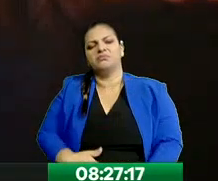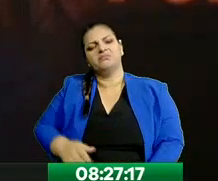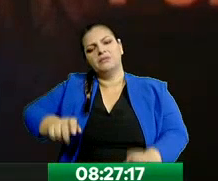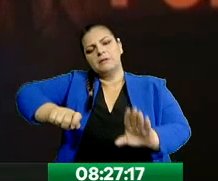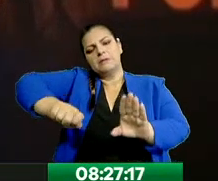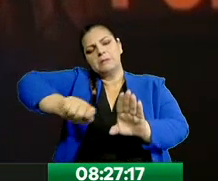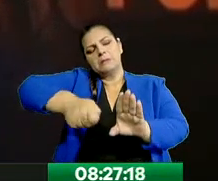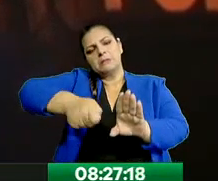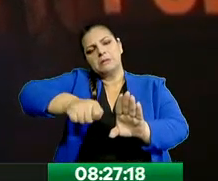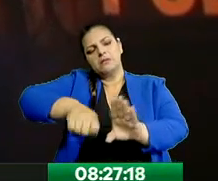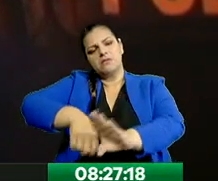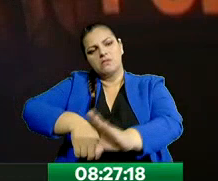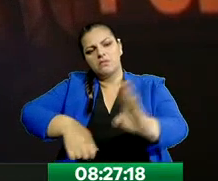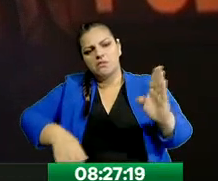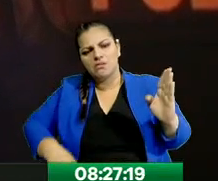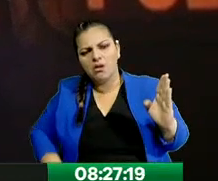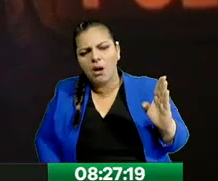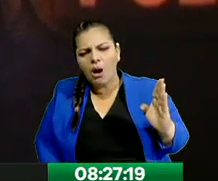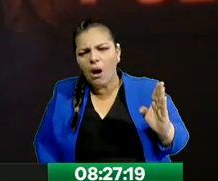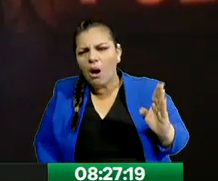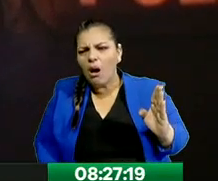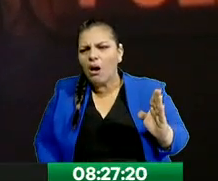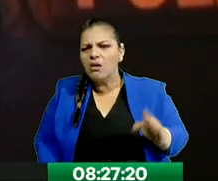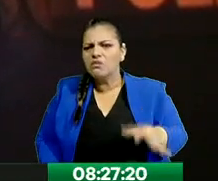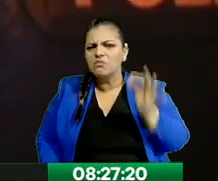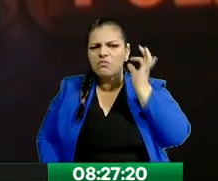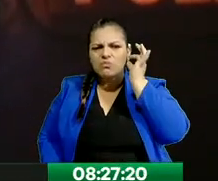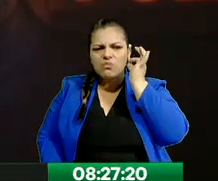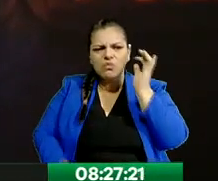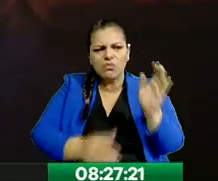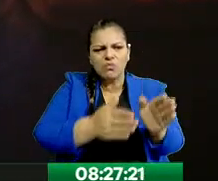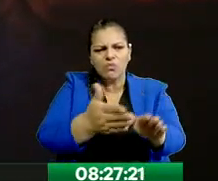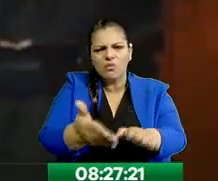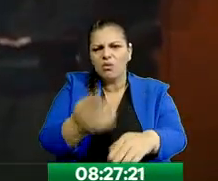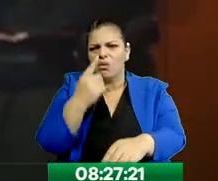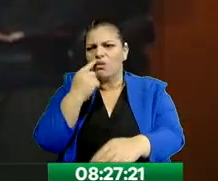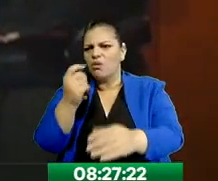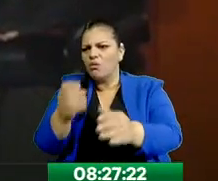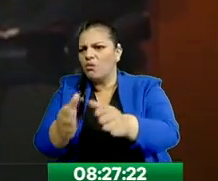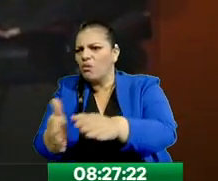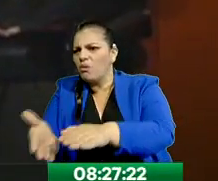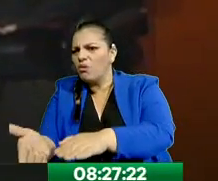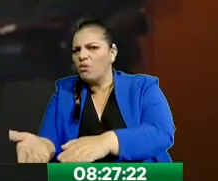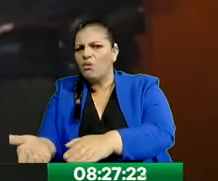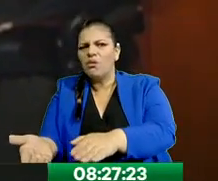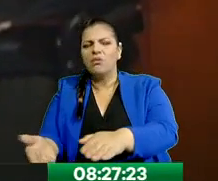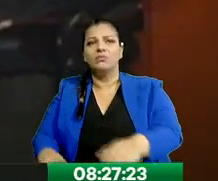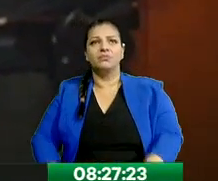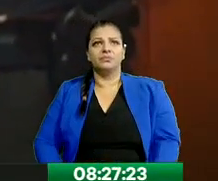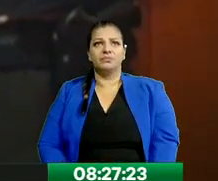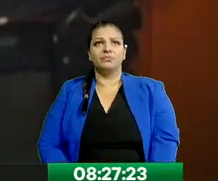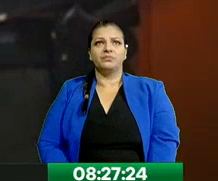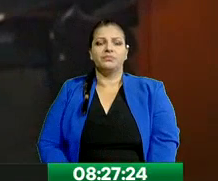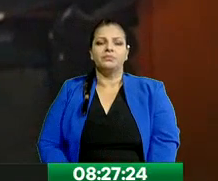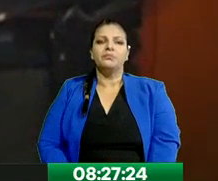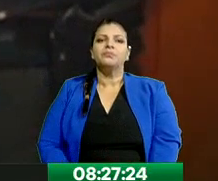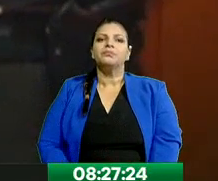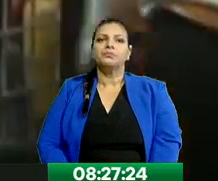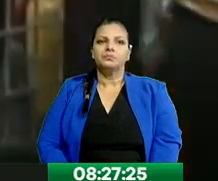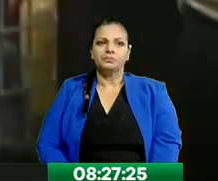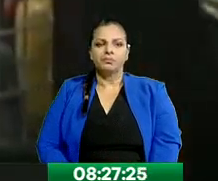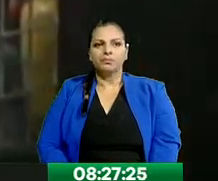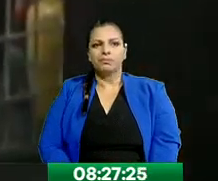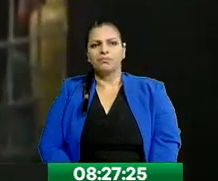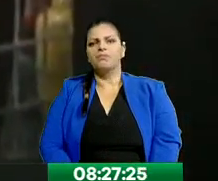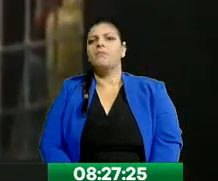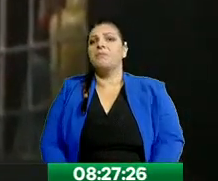La progenitora de la fémina aseguró que ella trabajaba como asistente del hogar. Esa mañana acompañó a su hija menor hasta el colegio.